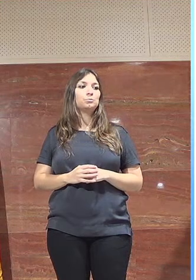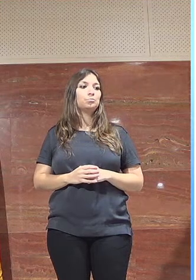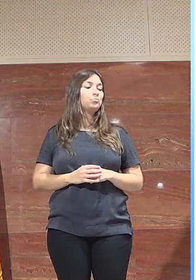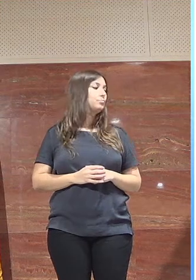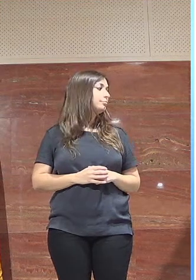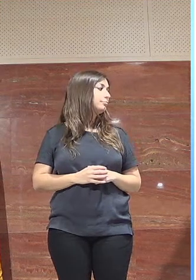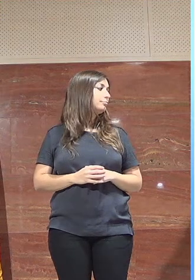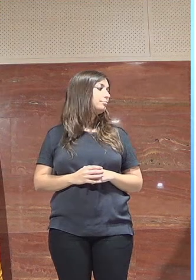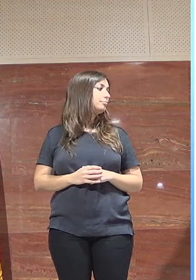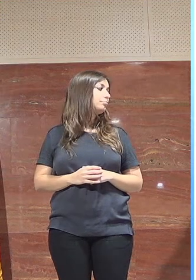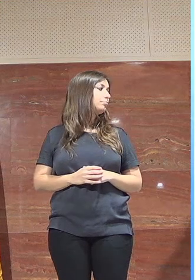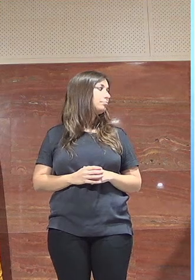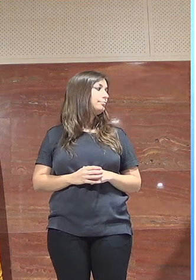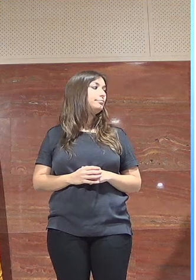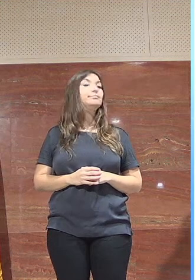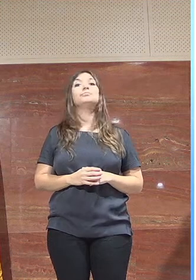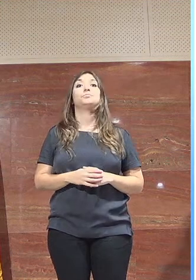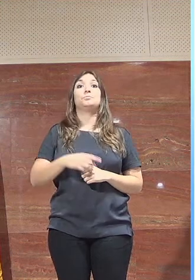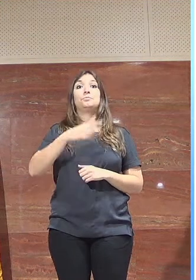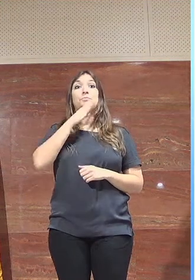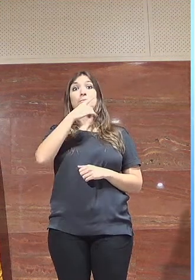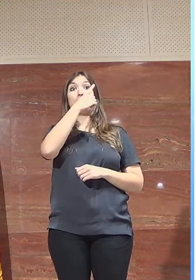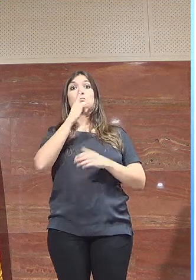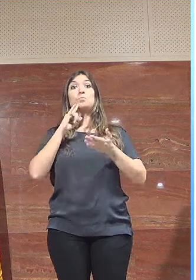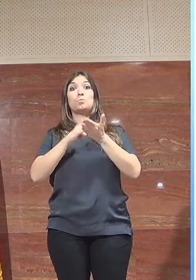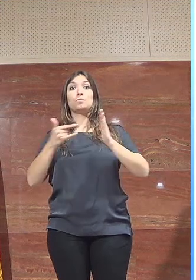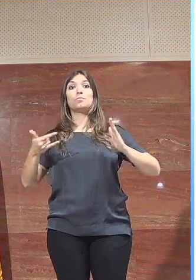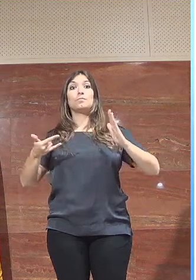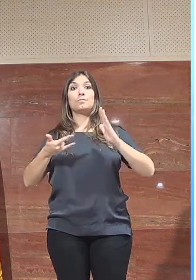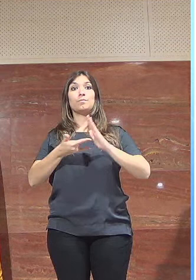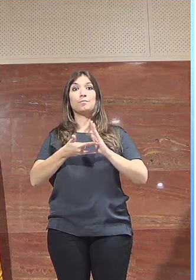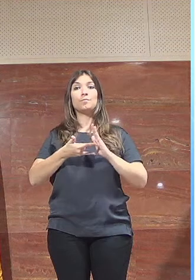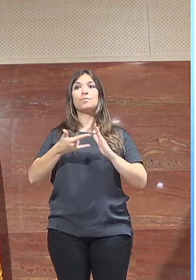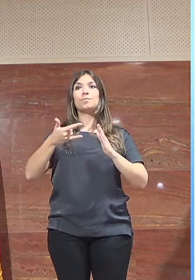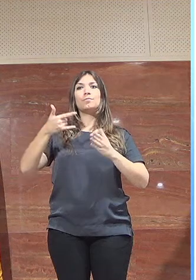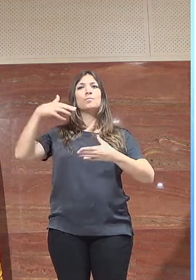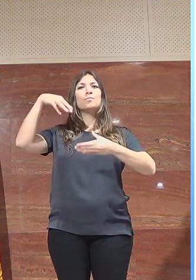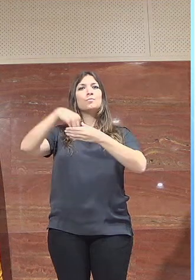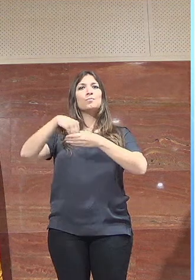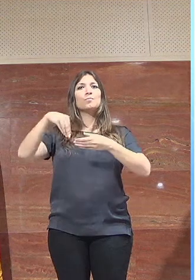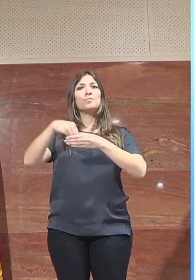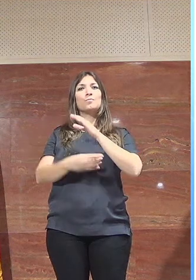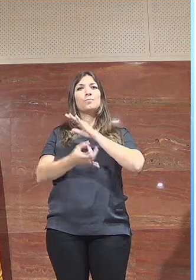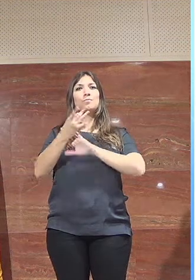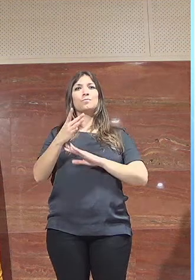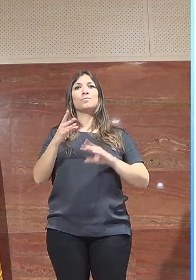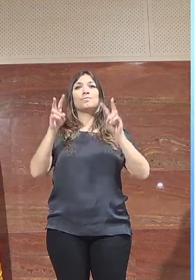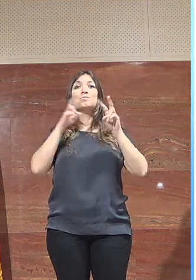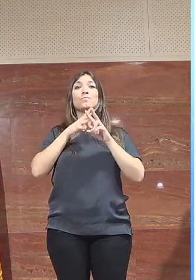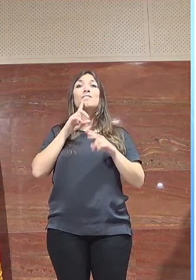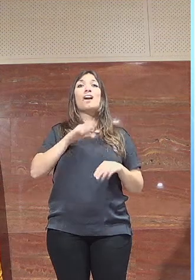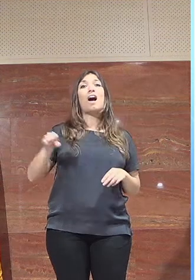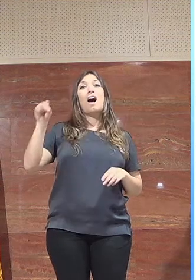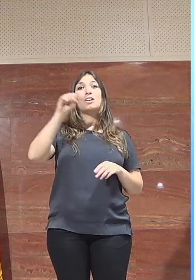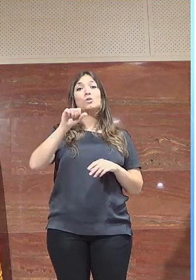Bueno, con este proyecto está incluido en el año sobre el